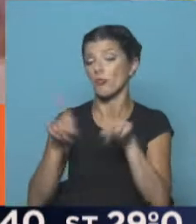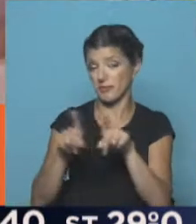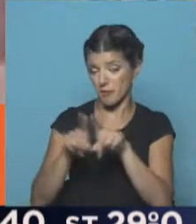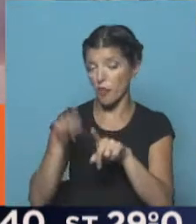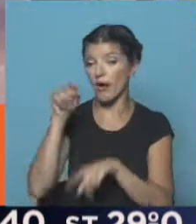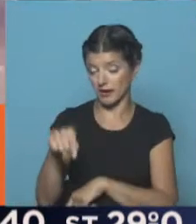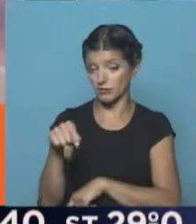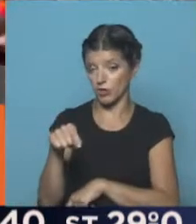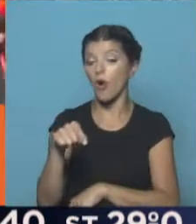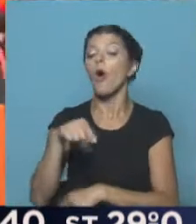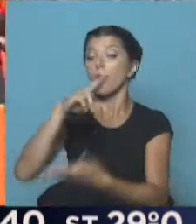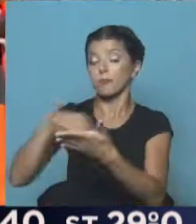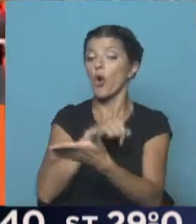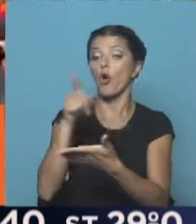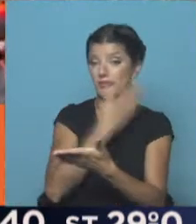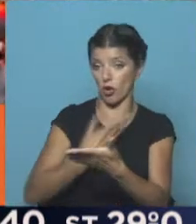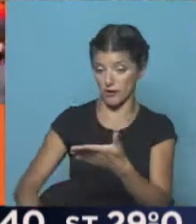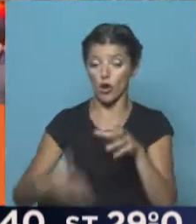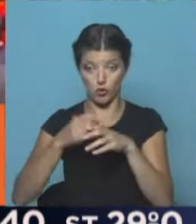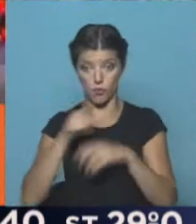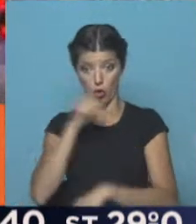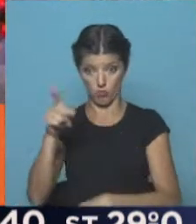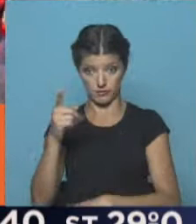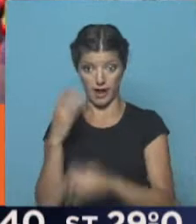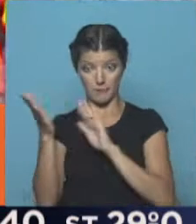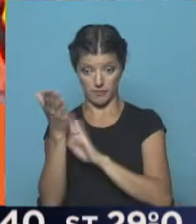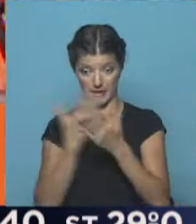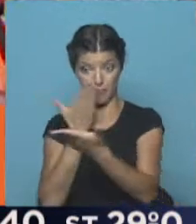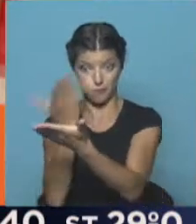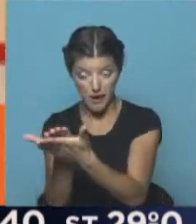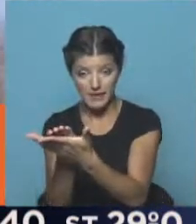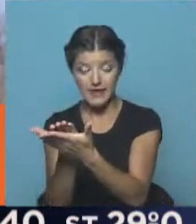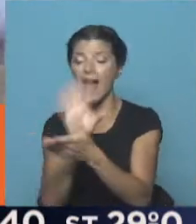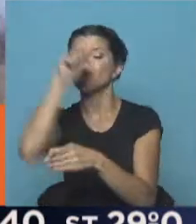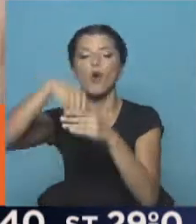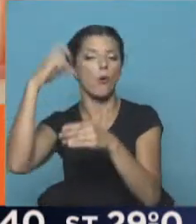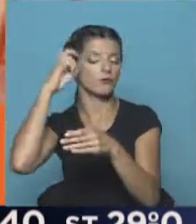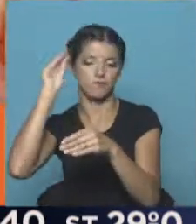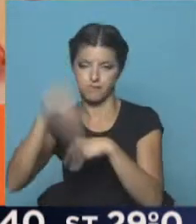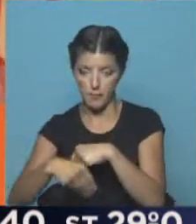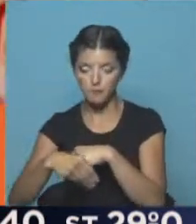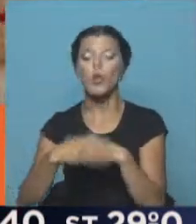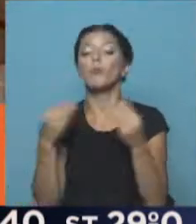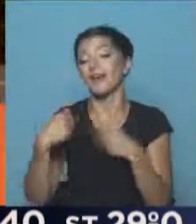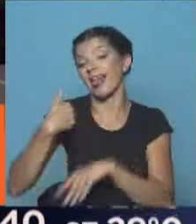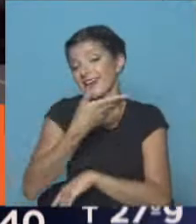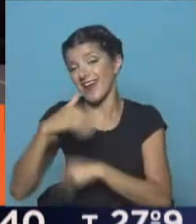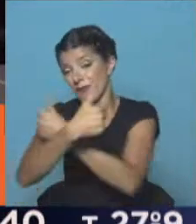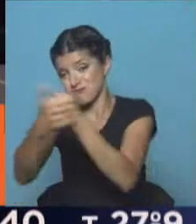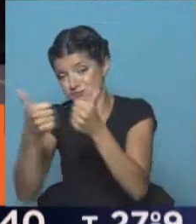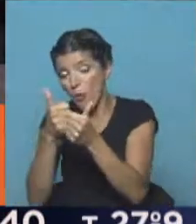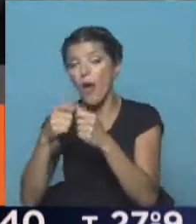contra el gobierno que había presentado la oposición de centroderecha fracasó en el parlamento debido a la mayoría absoluta del oficialismo